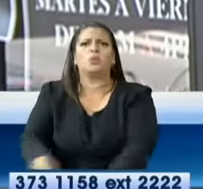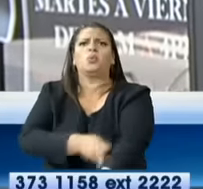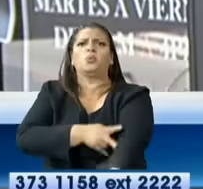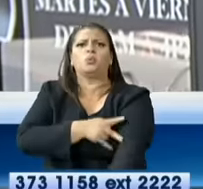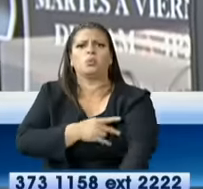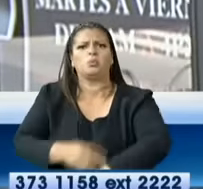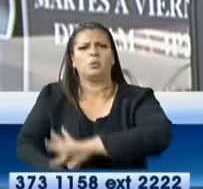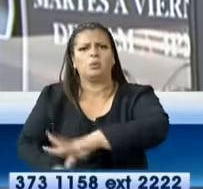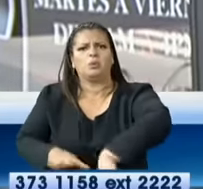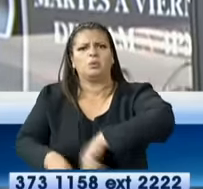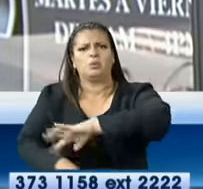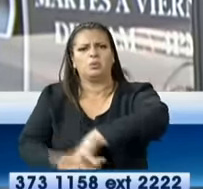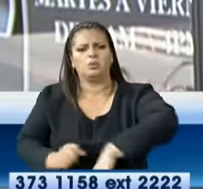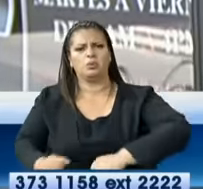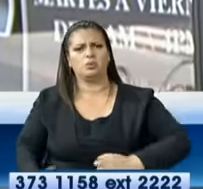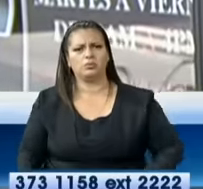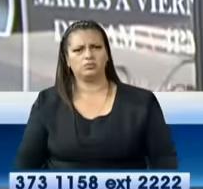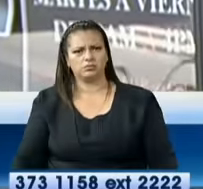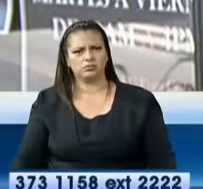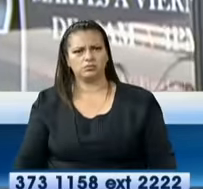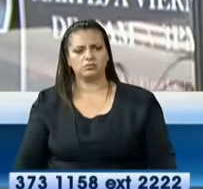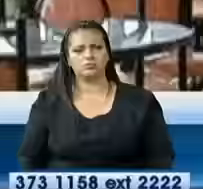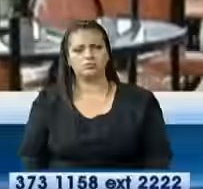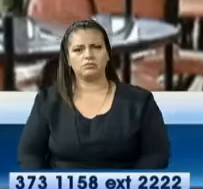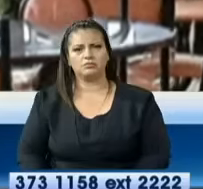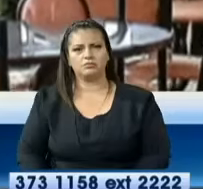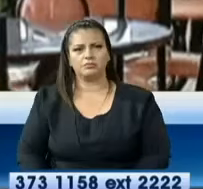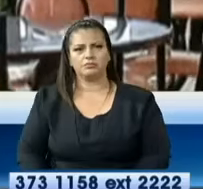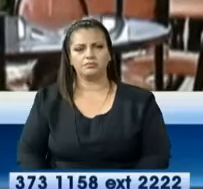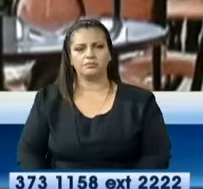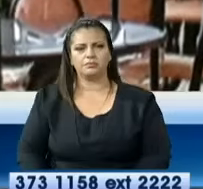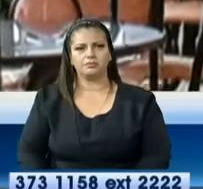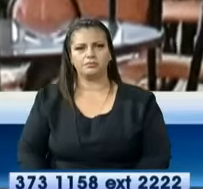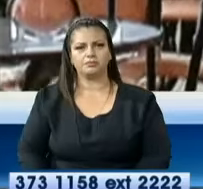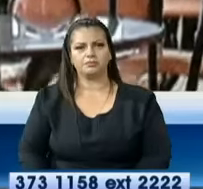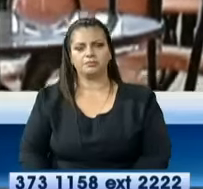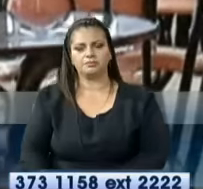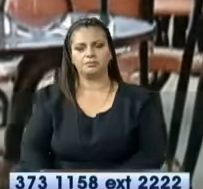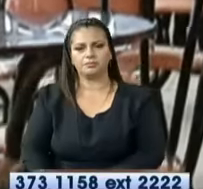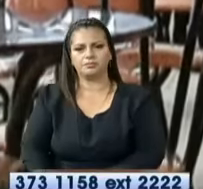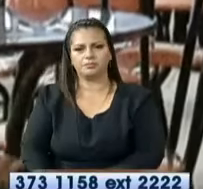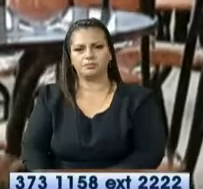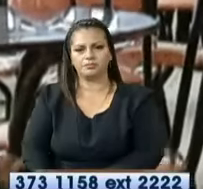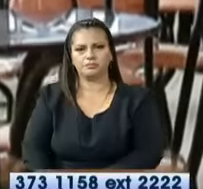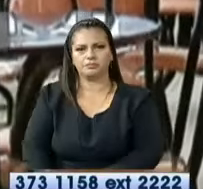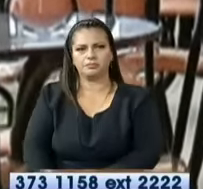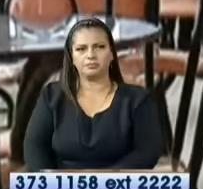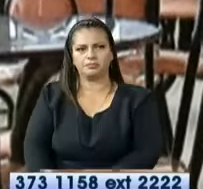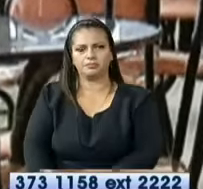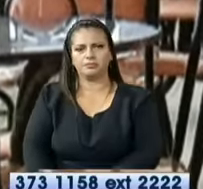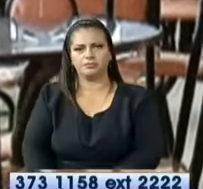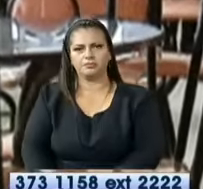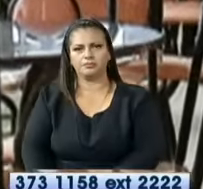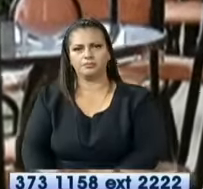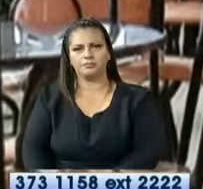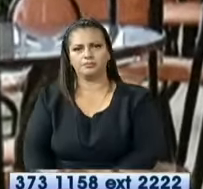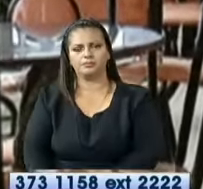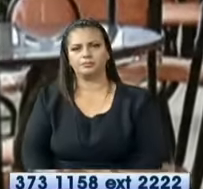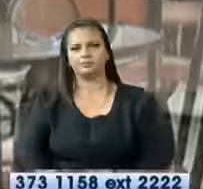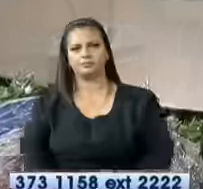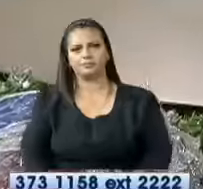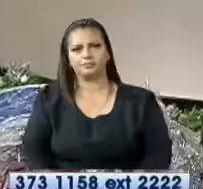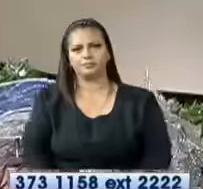se acostumbren de pronto al gordo a robarle aquí a nosotros. Informó José Morales.